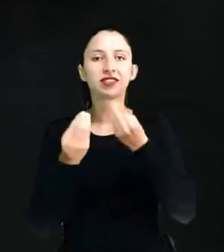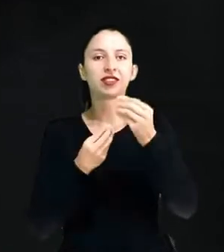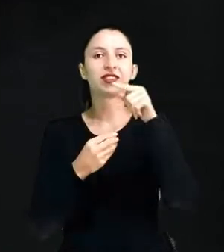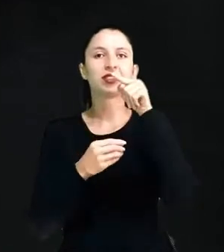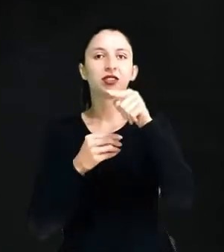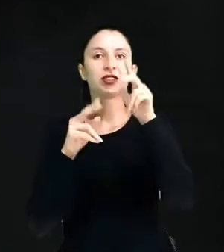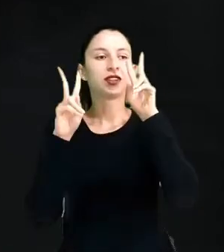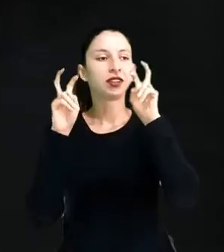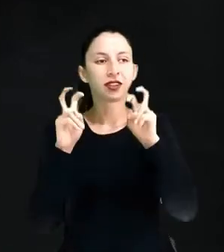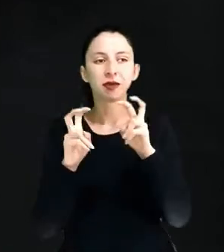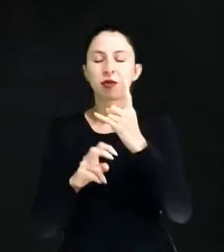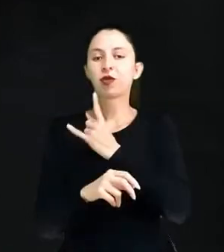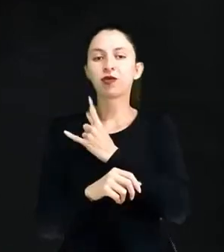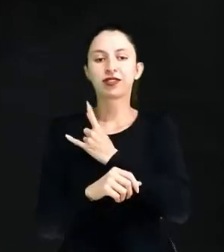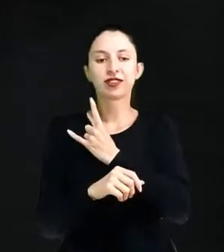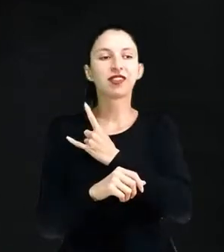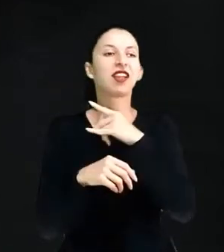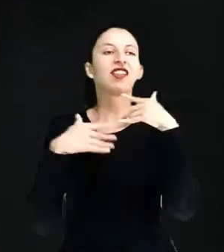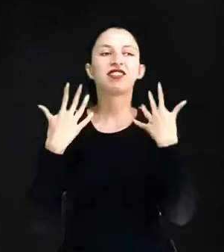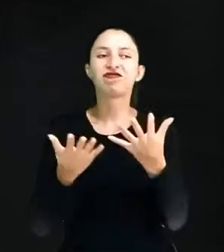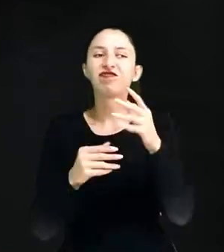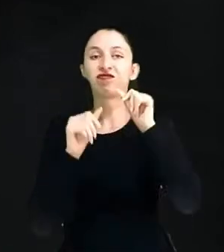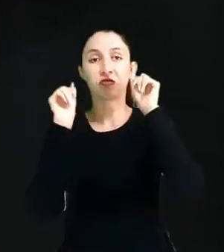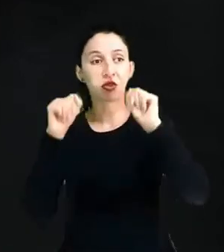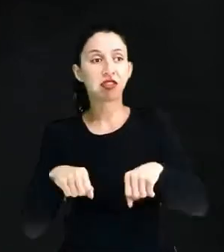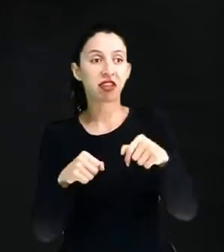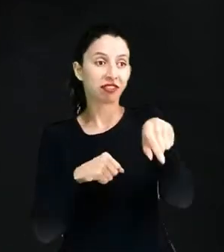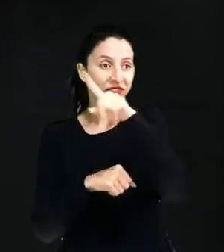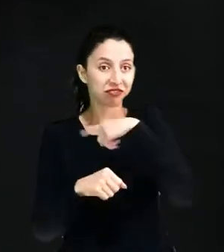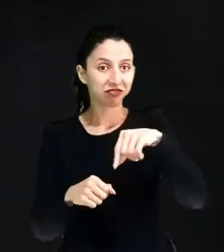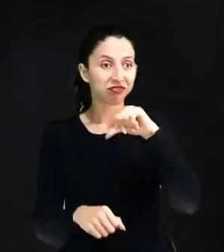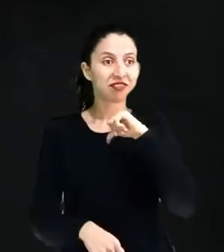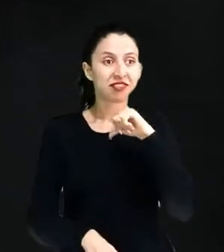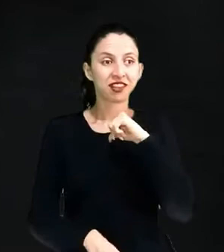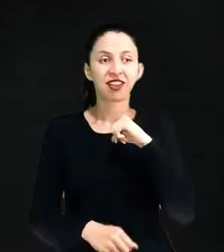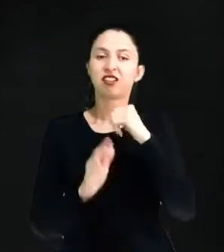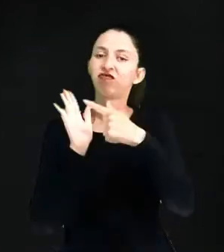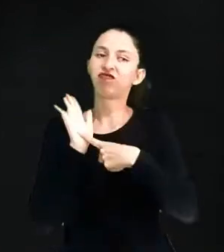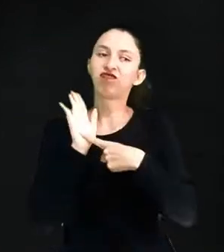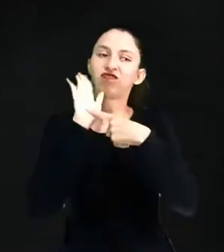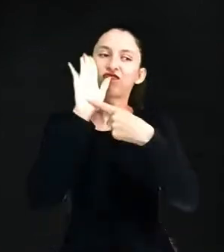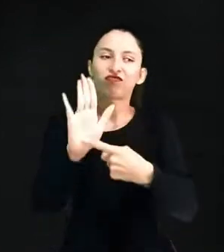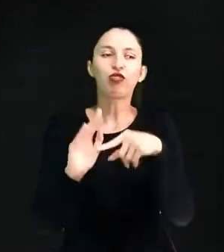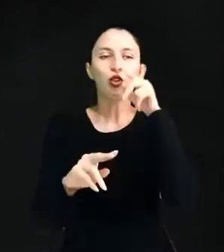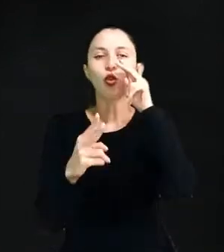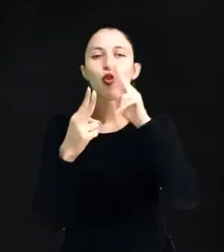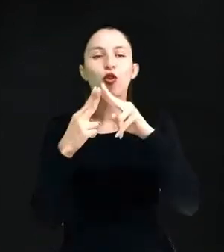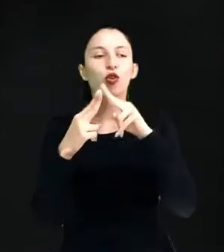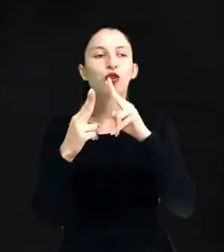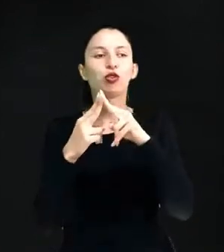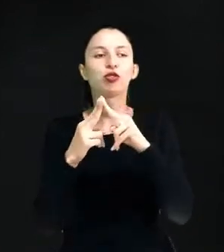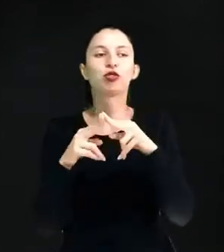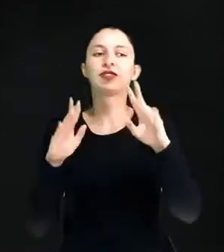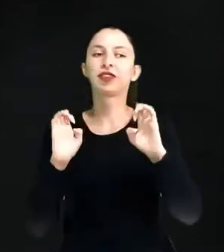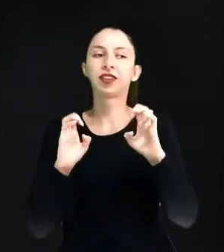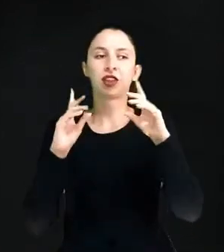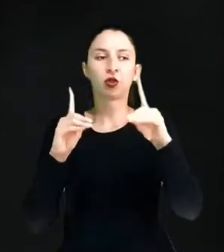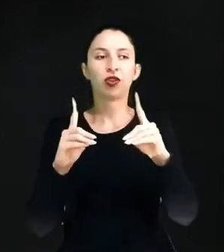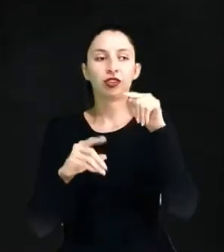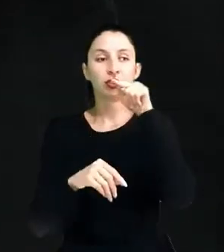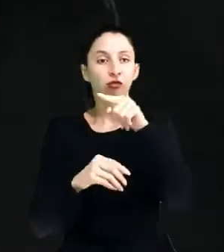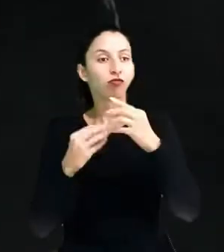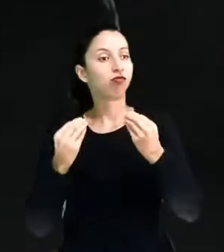largo de esta vida universitaria tan bonita y que podamos también darlas a conocer a la comunidad